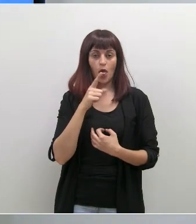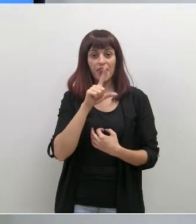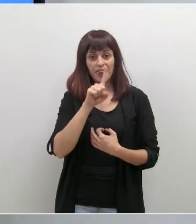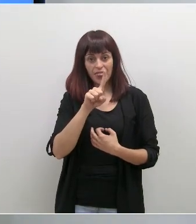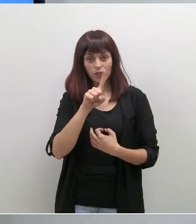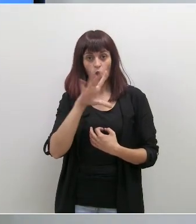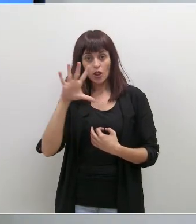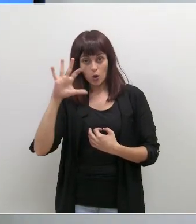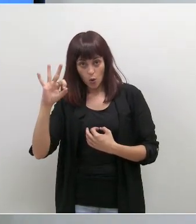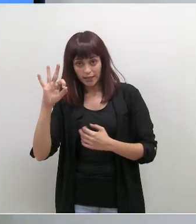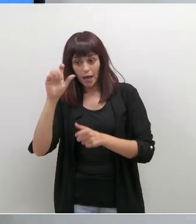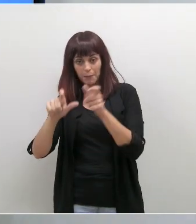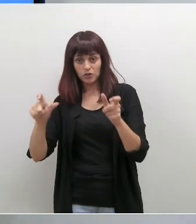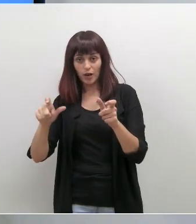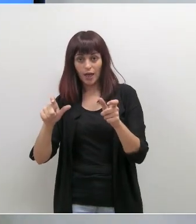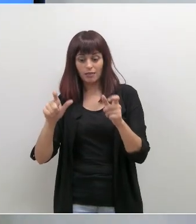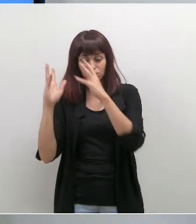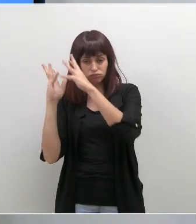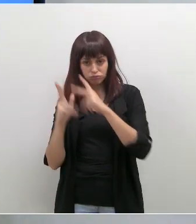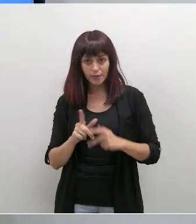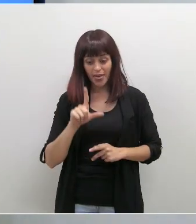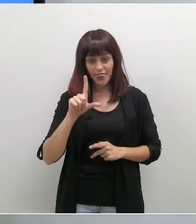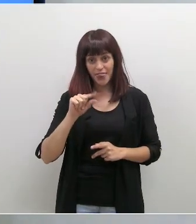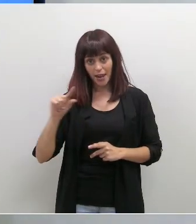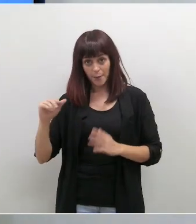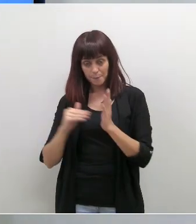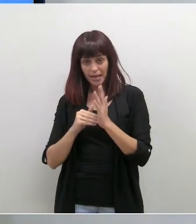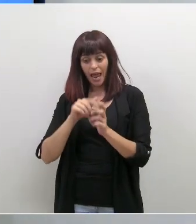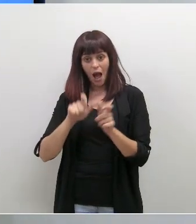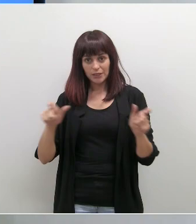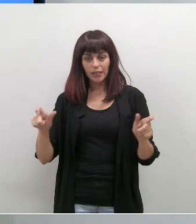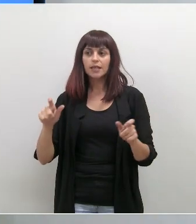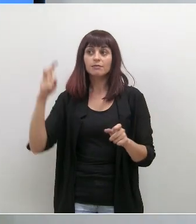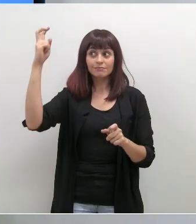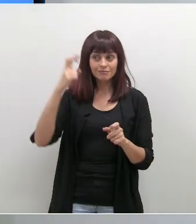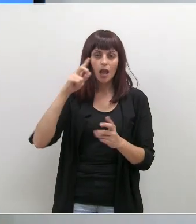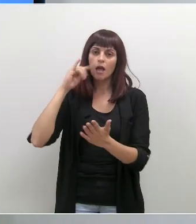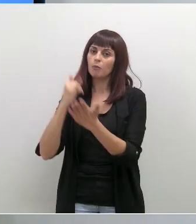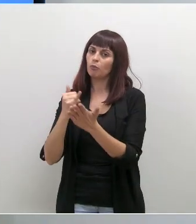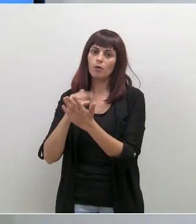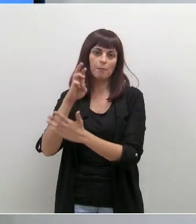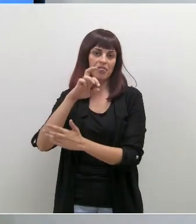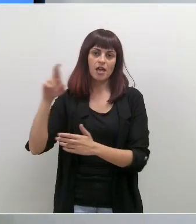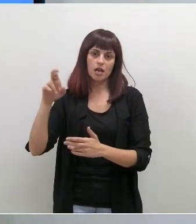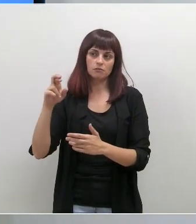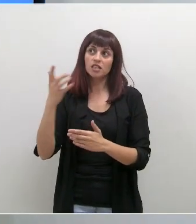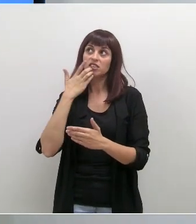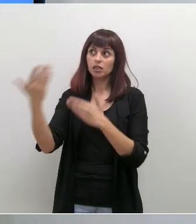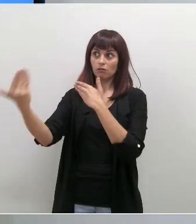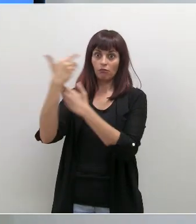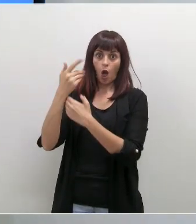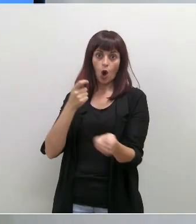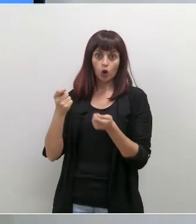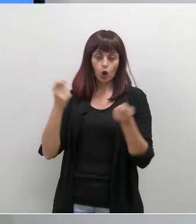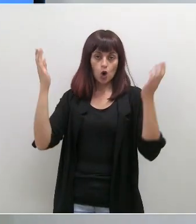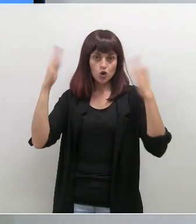se les exija una PCR a la llegada al país. De nada sirve nuestro esfuerzo si no somos capaces de controlar la entrada, como digo, en masa